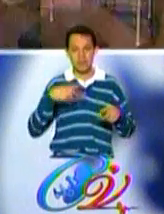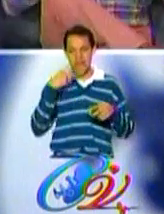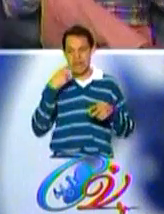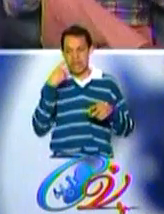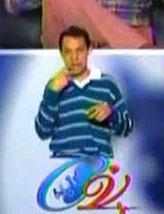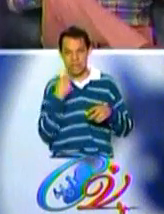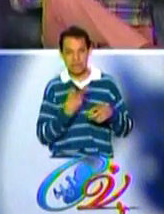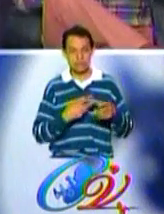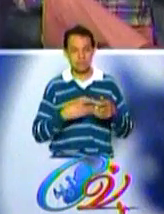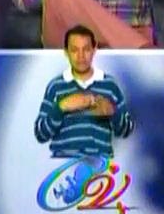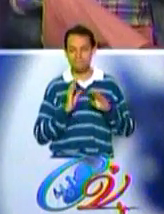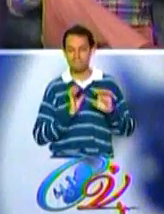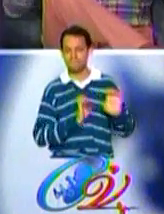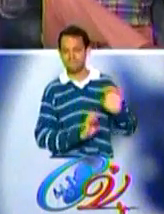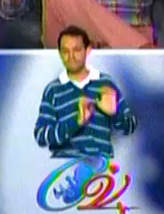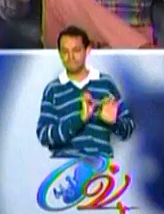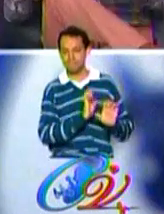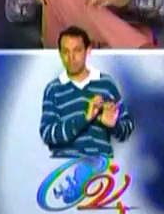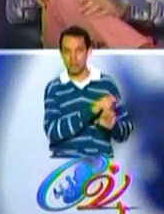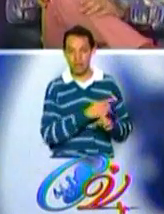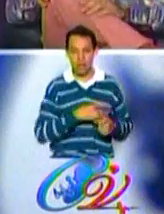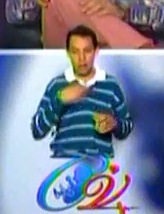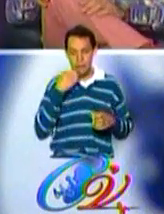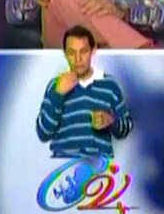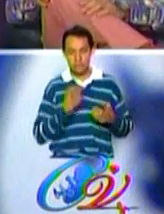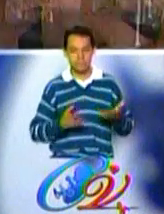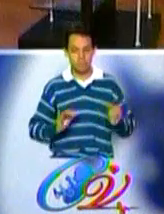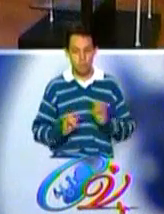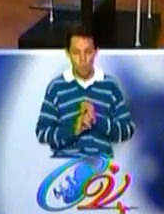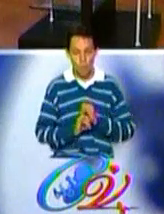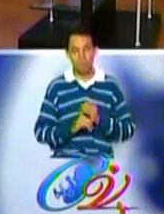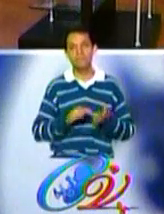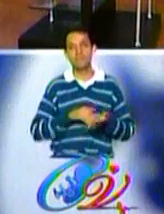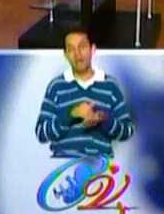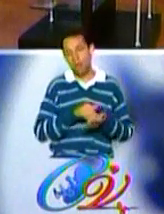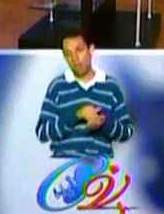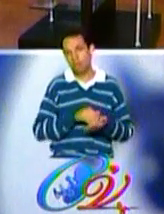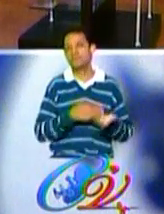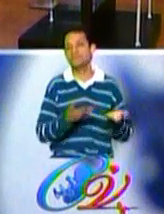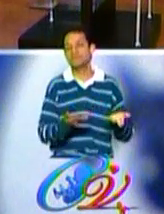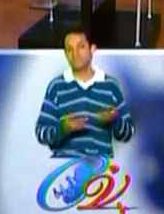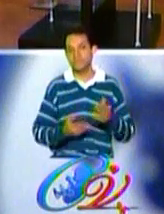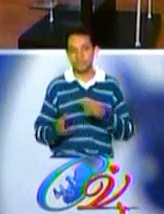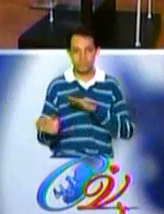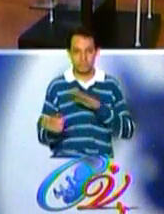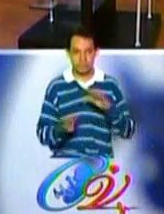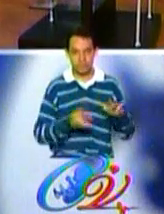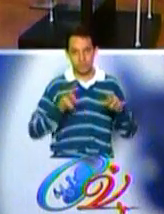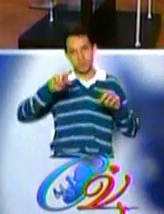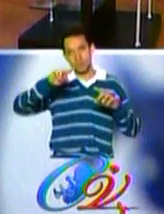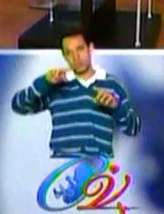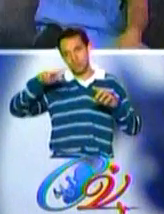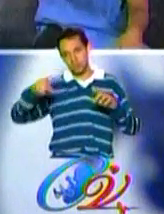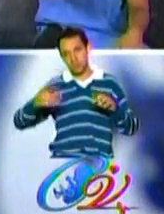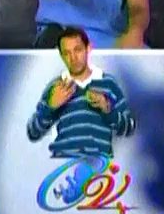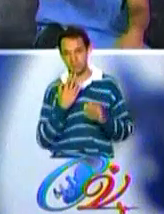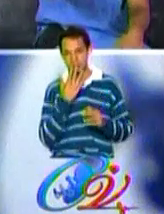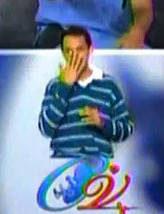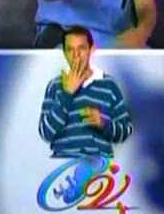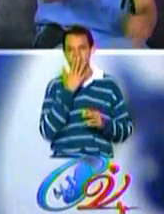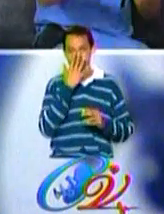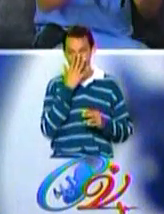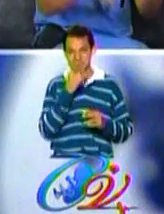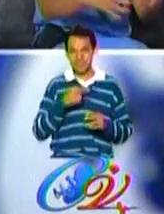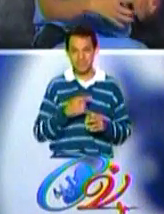se descompensan y terminan un problema grave de salud. Sí, este es el otro que básicamente esto es como decir la cadena respiratoria dentro de la